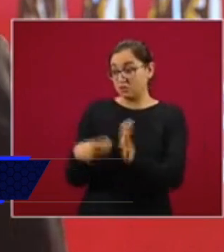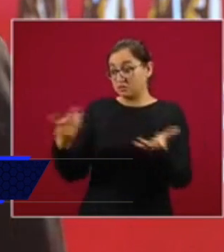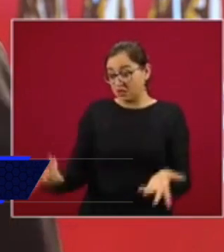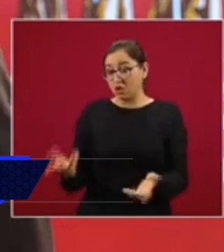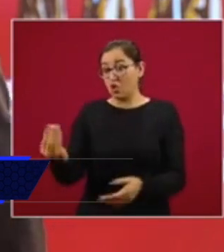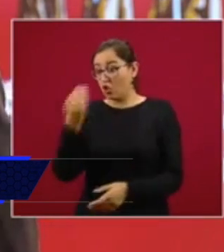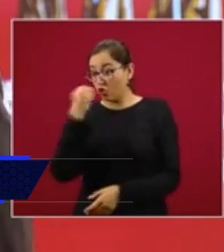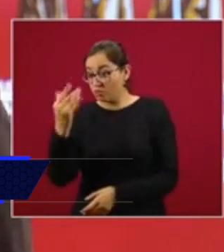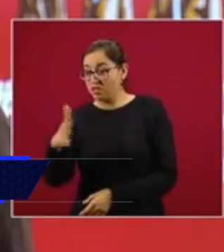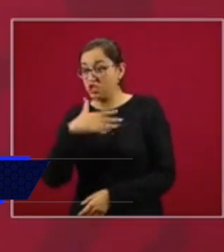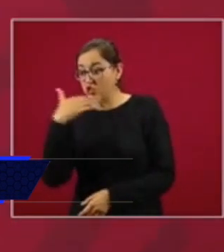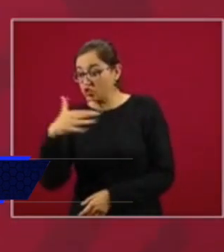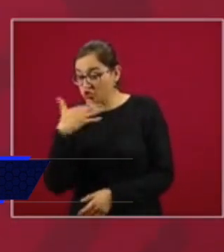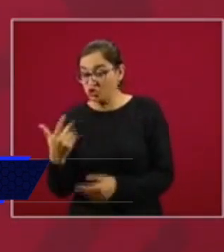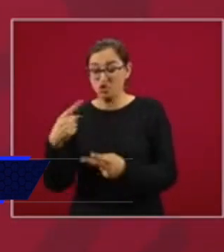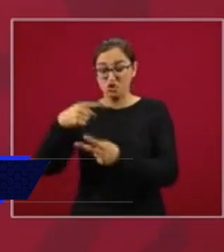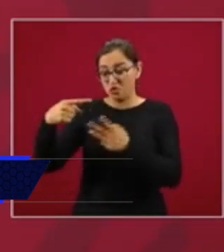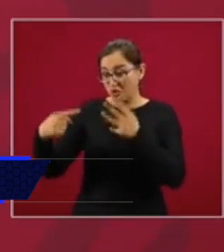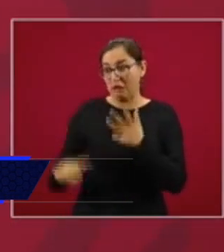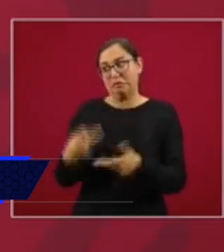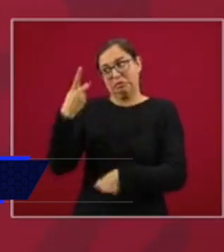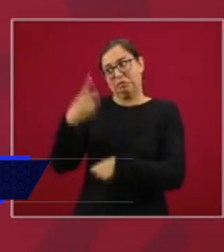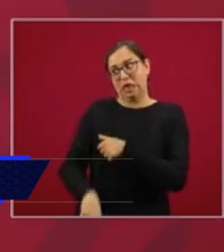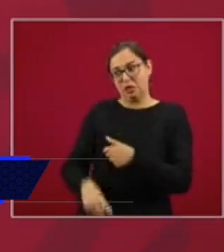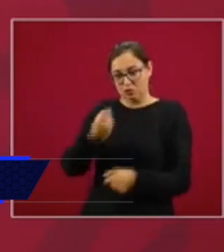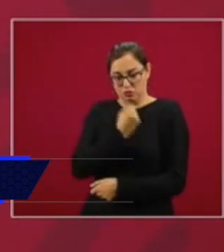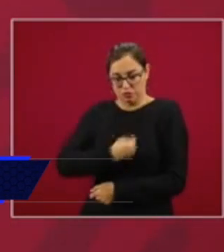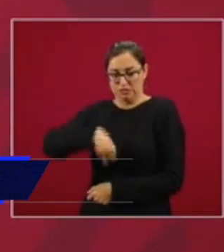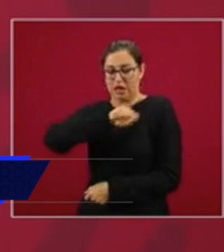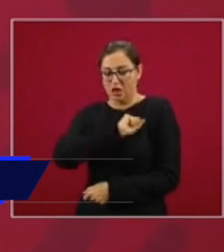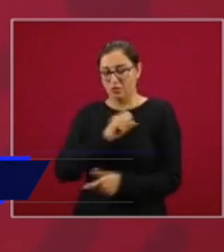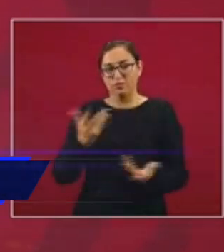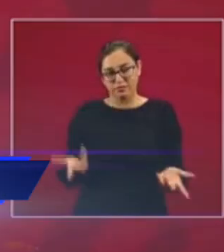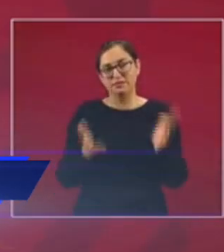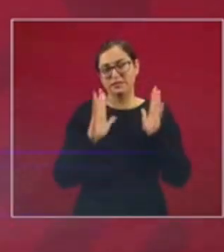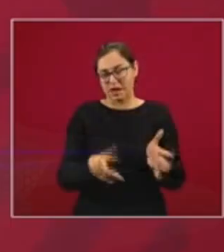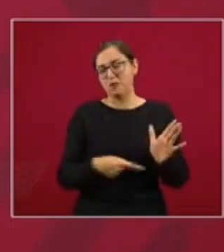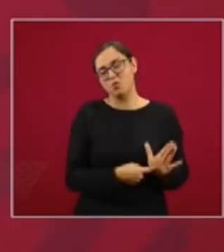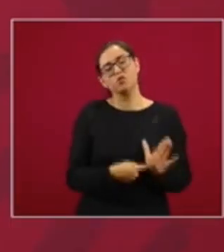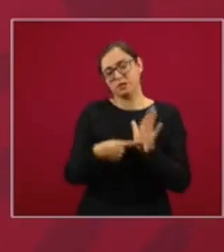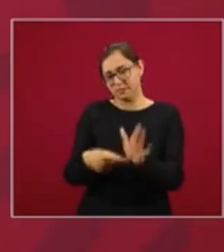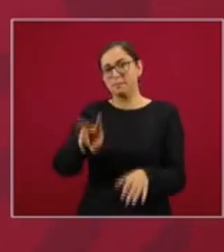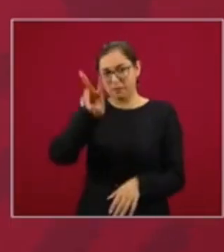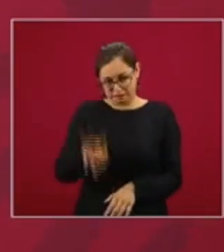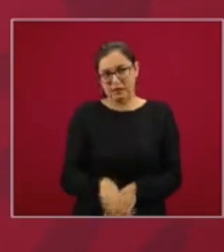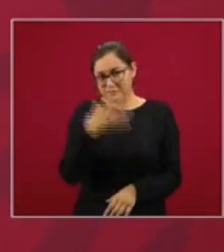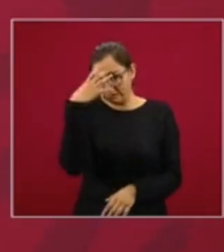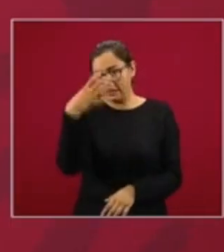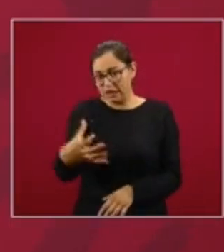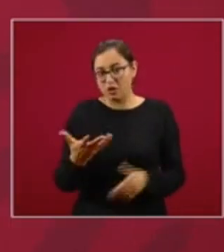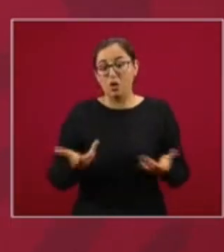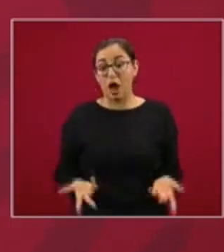pues había toda esa justificación, ¿no? De decir, a ver, como afectan los productos chatarra, vamos a